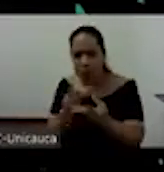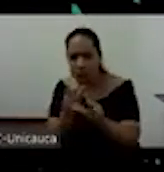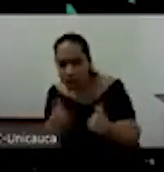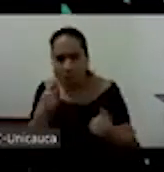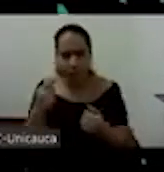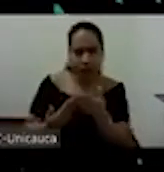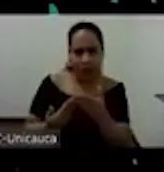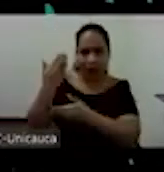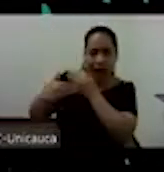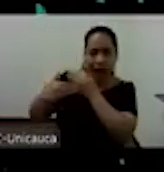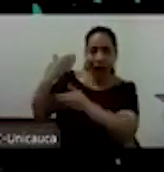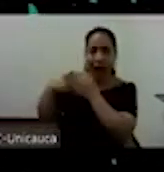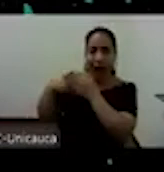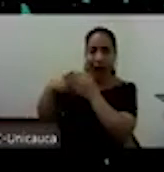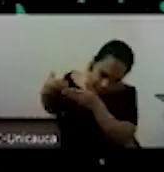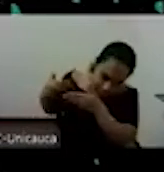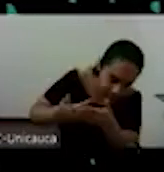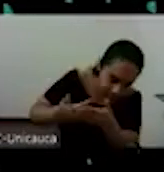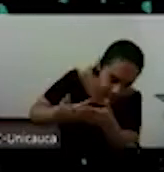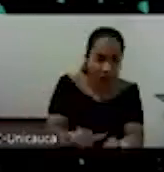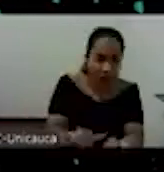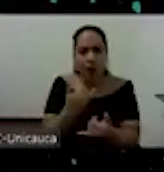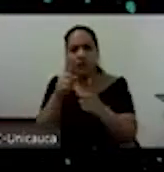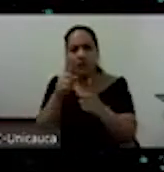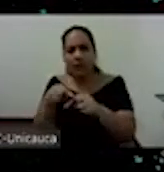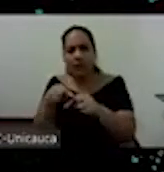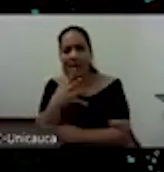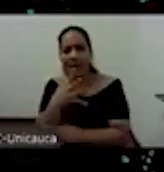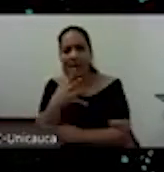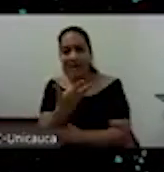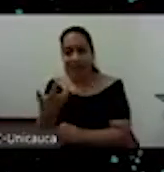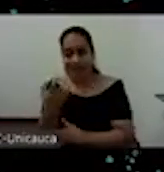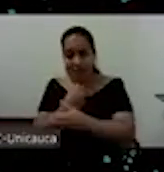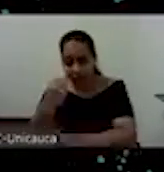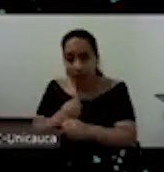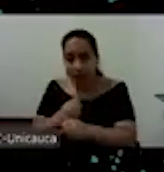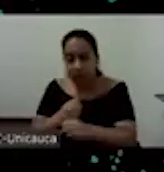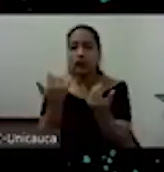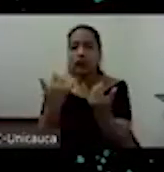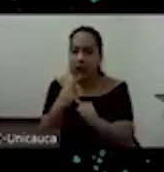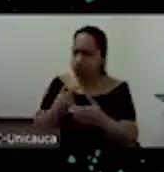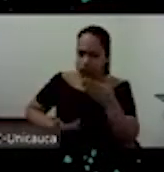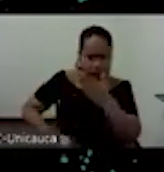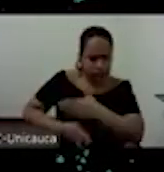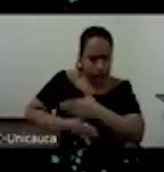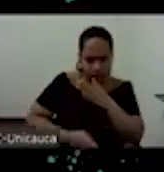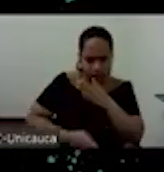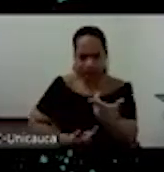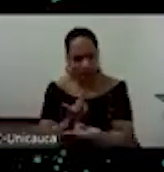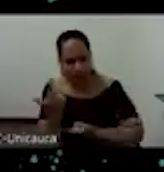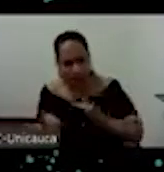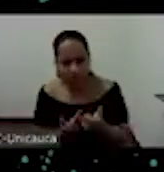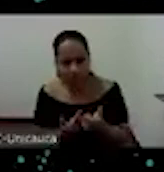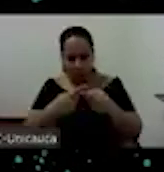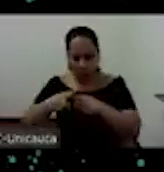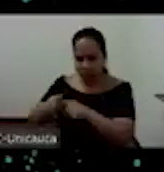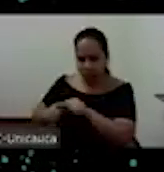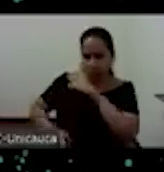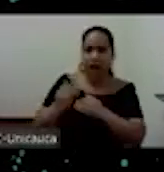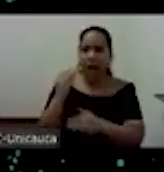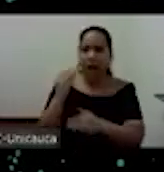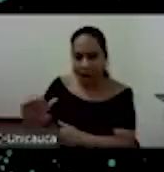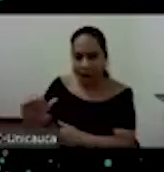originarias durante de alrededor de 500 años, continúan liderando estos quehaceres artesanales.